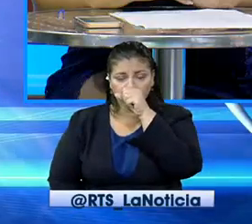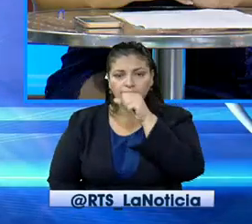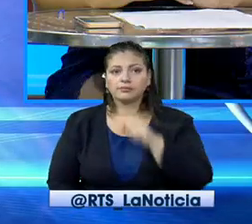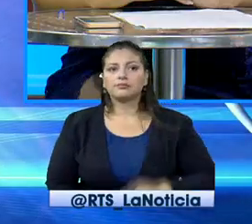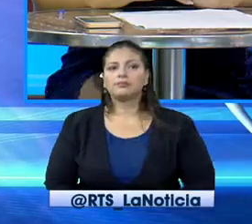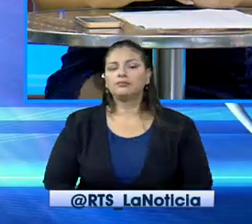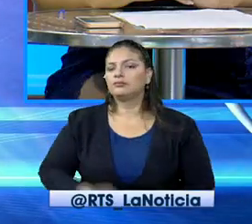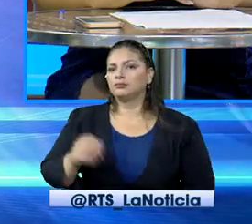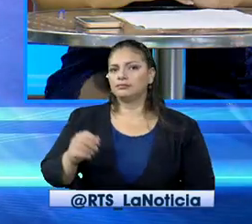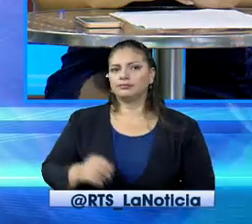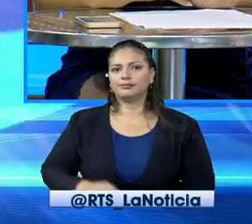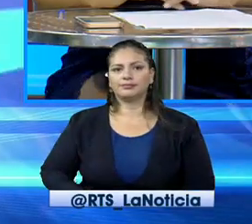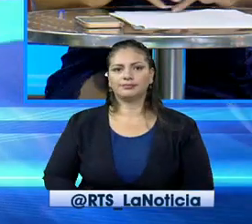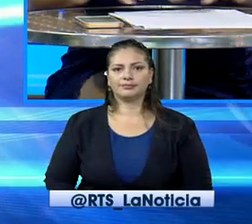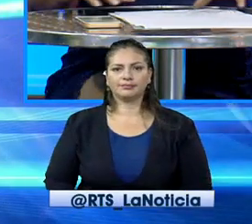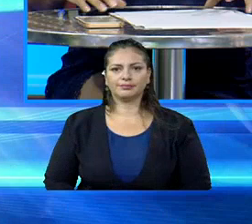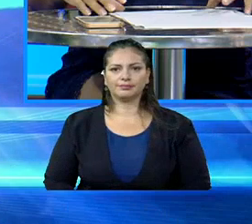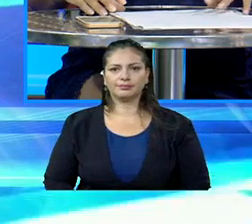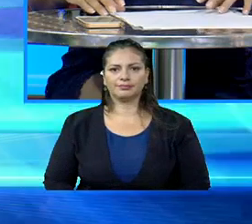de...